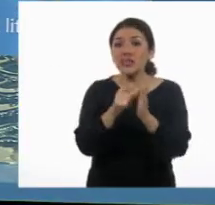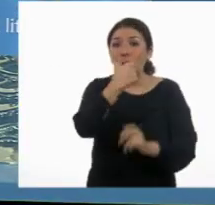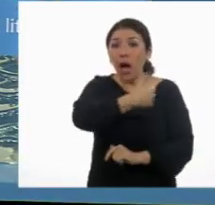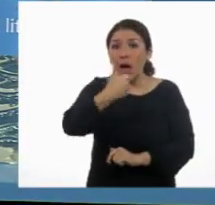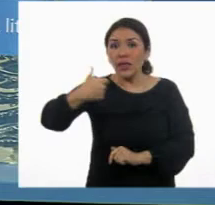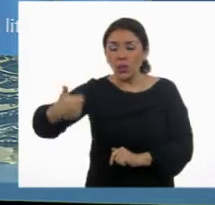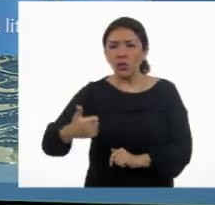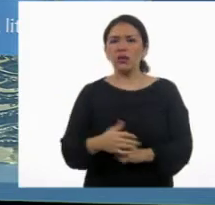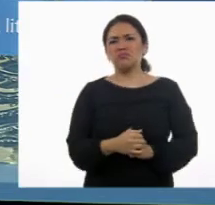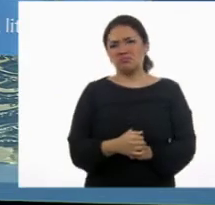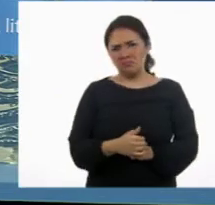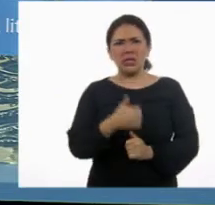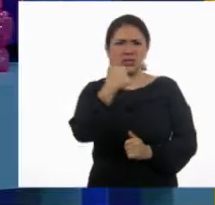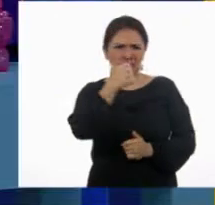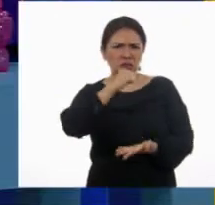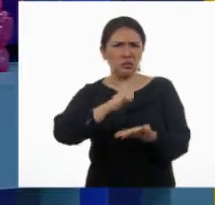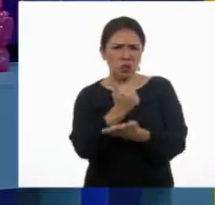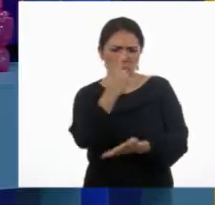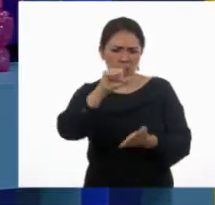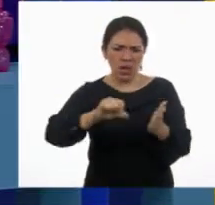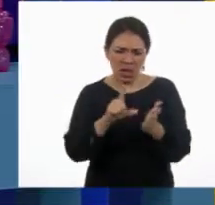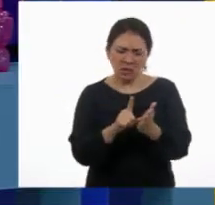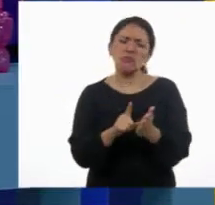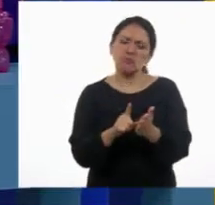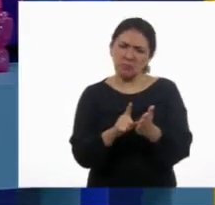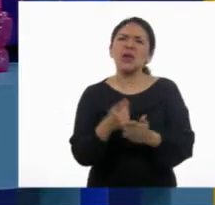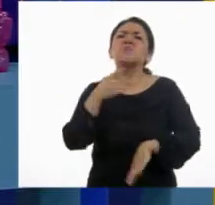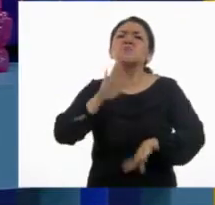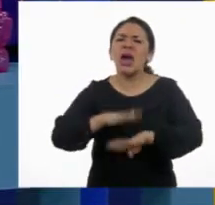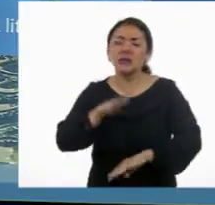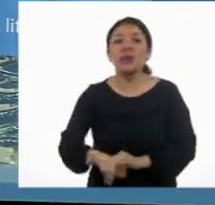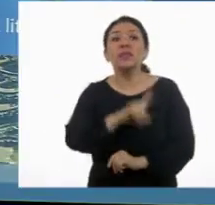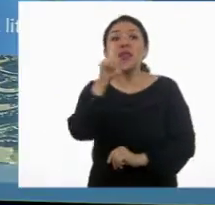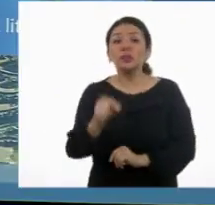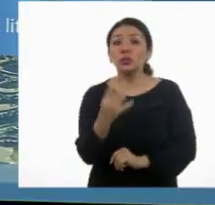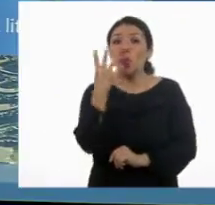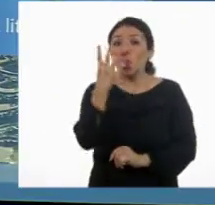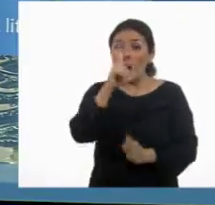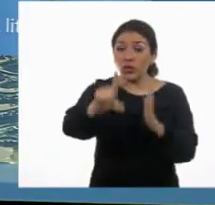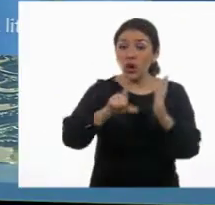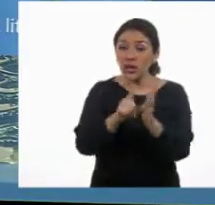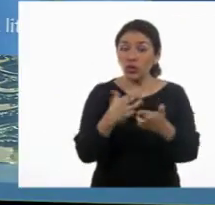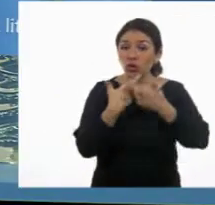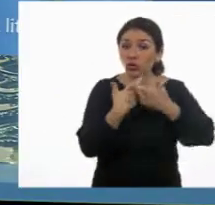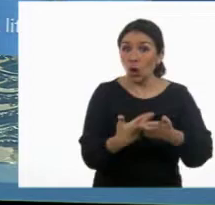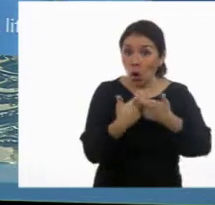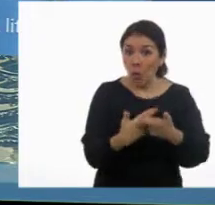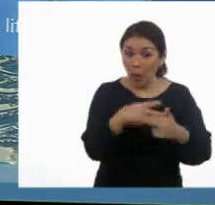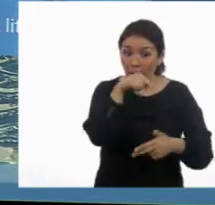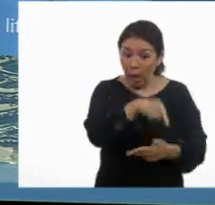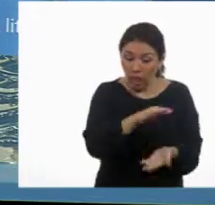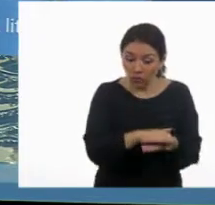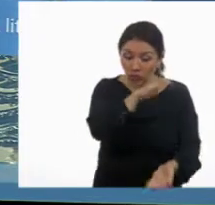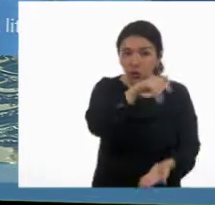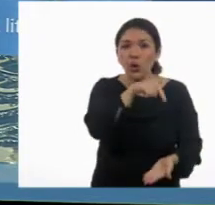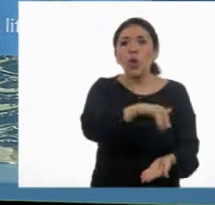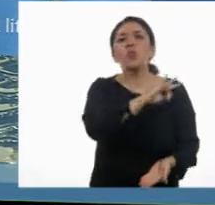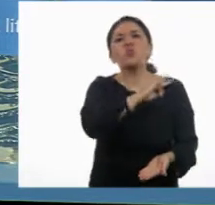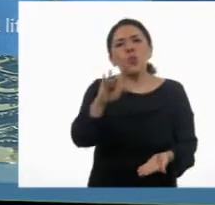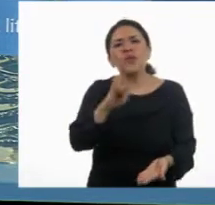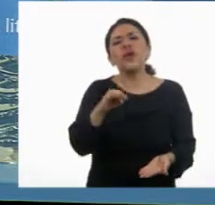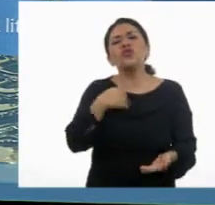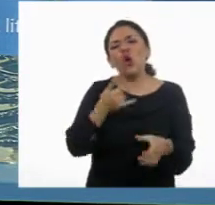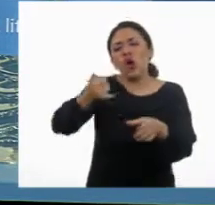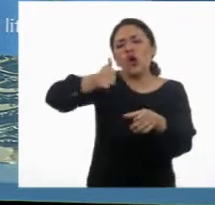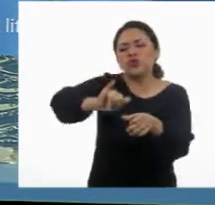6 botellas de 1 litro. ¿Qué más, Tom? Y los 4 litros restantes los puedo distribuir